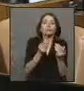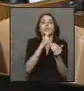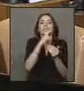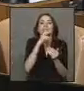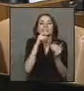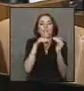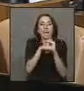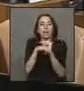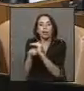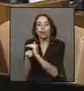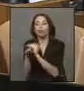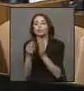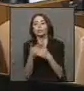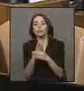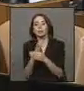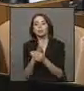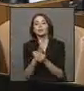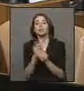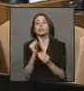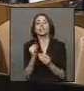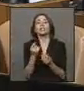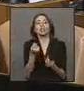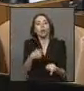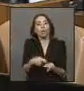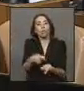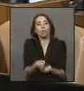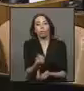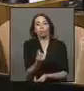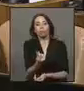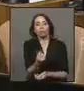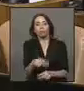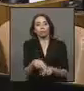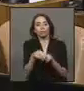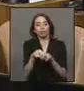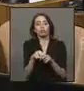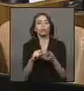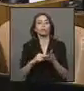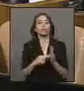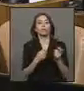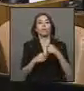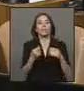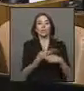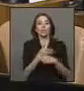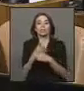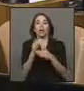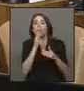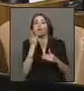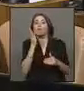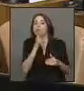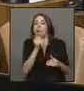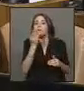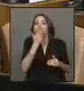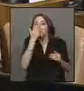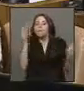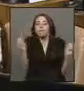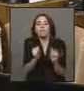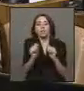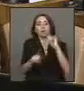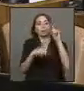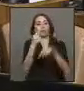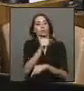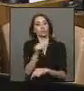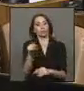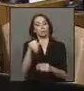sus embarcaciones, del acceso a fuentes de financiamiento y de los problemas de comercialización de sus productos. La próxima